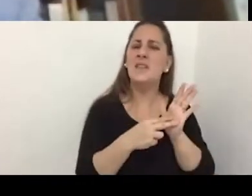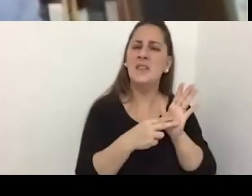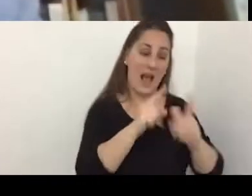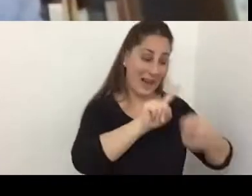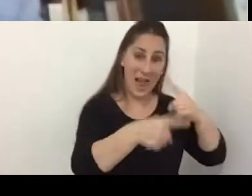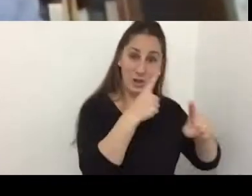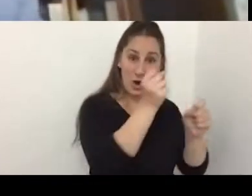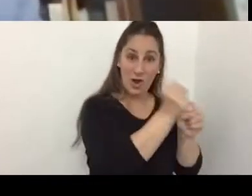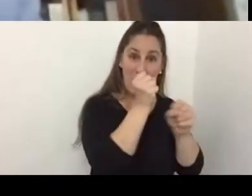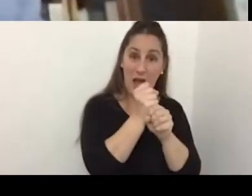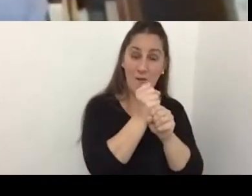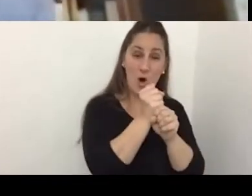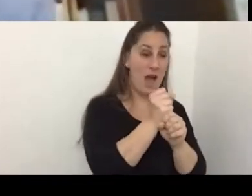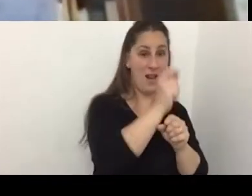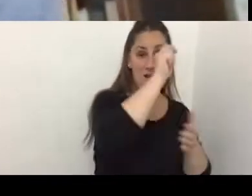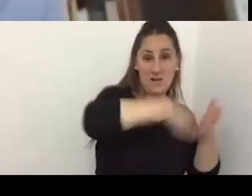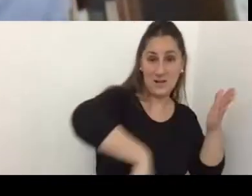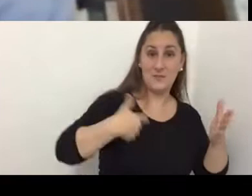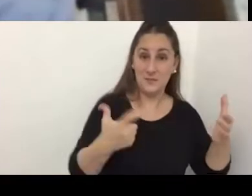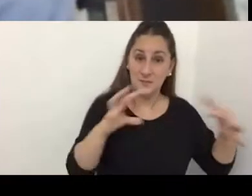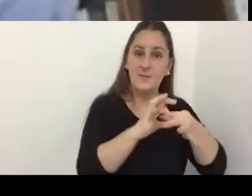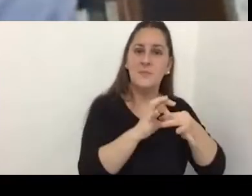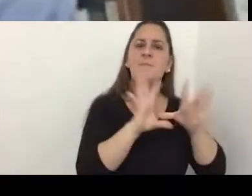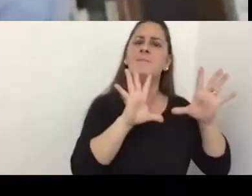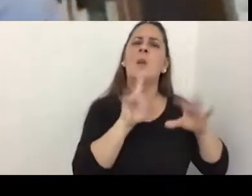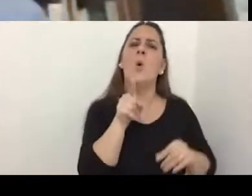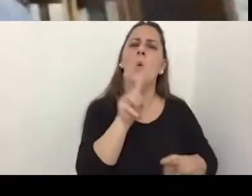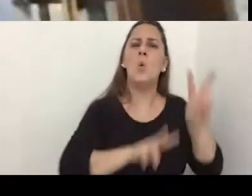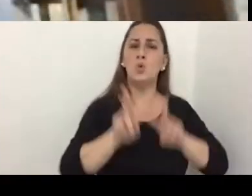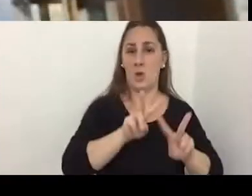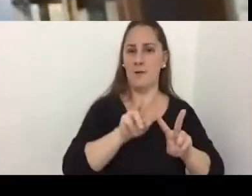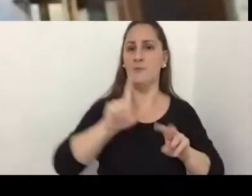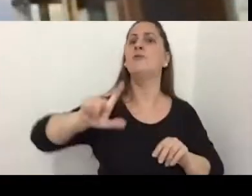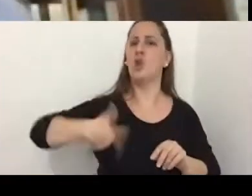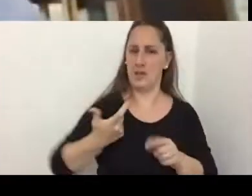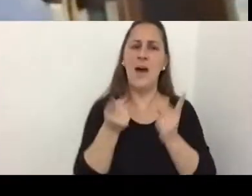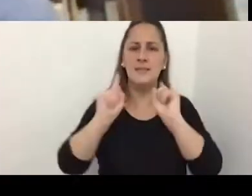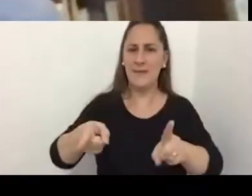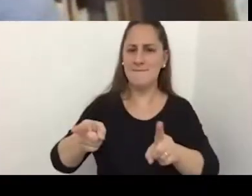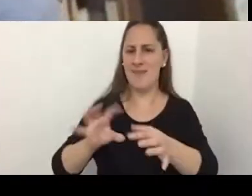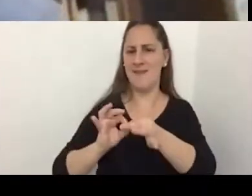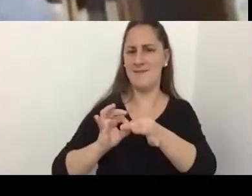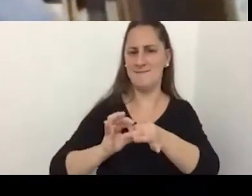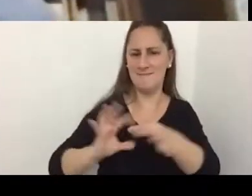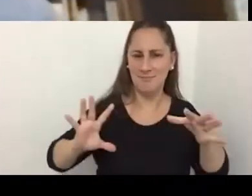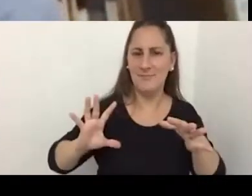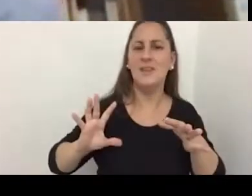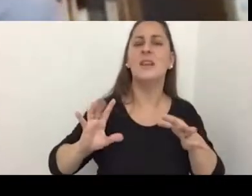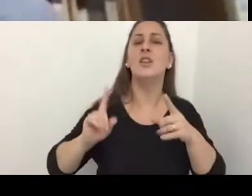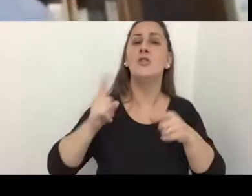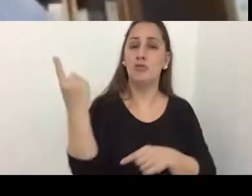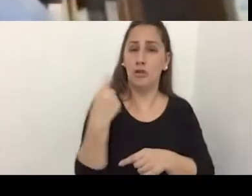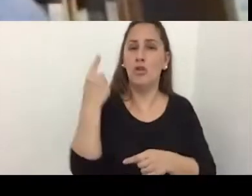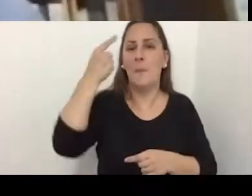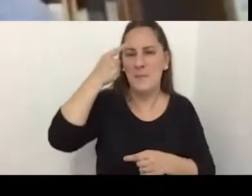laborales, pero eso implica a la vez democratizar la sociedad. Si verdaderamente creemos en lo